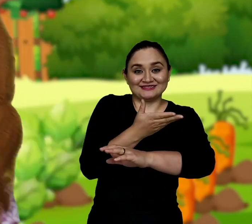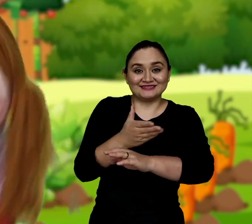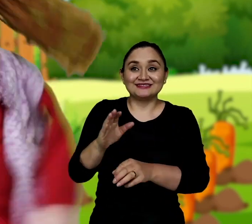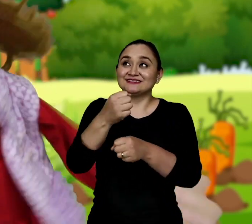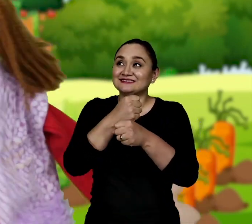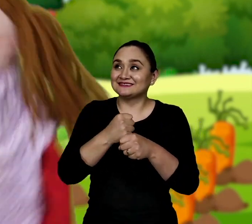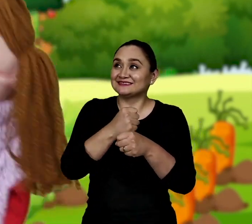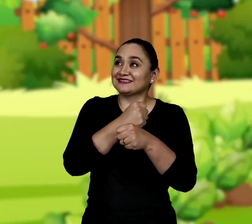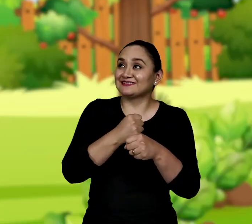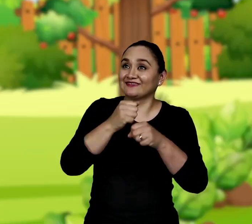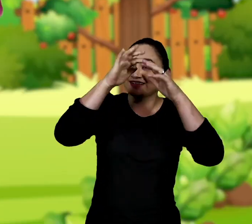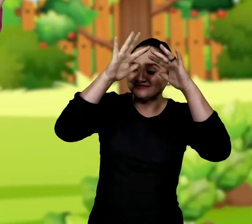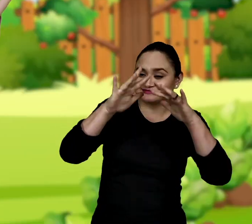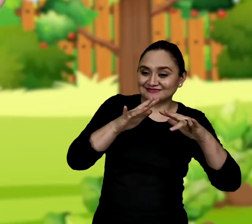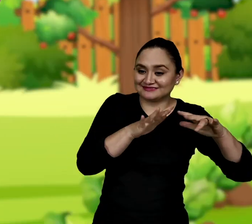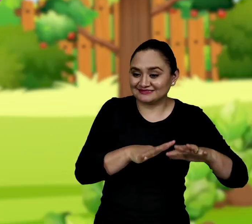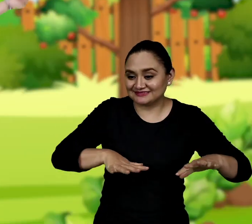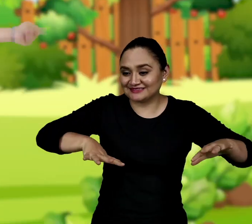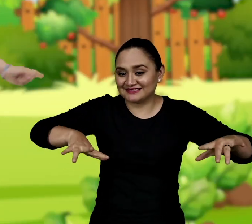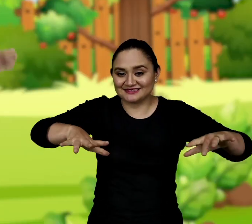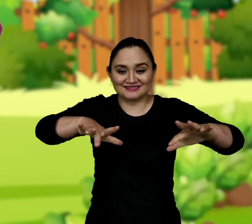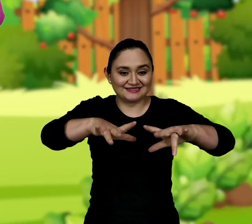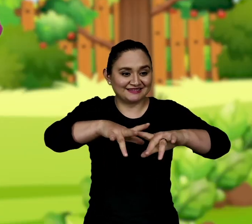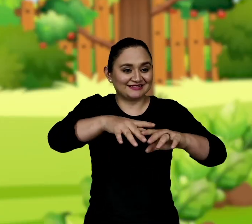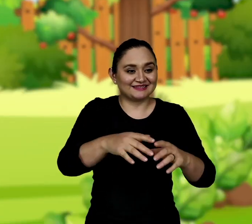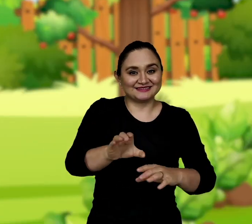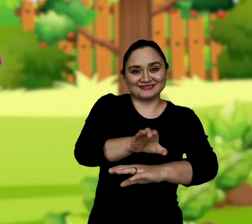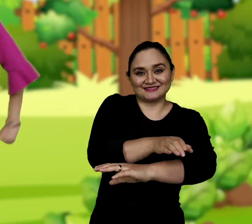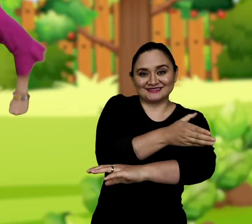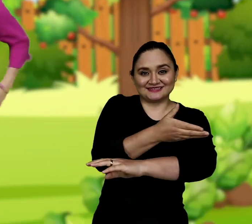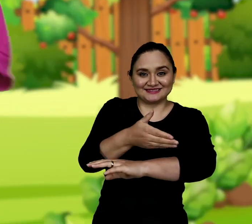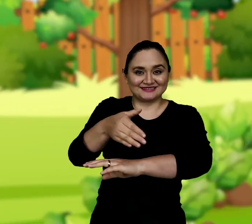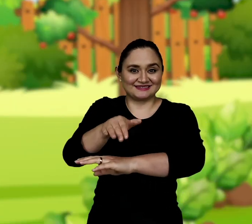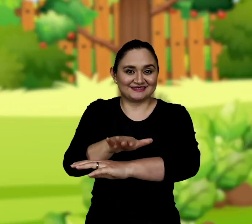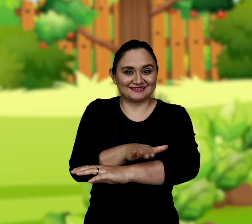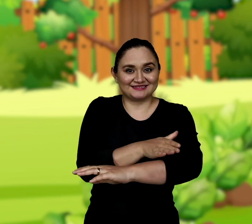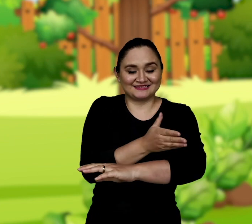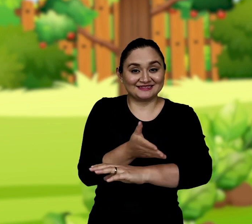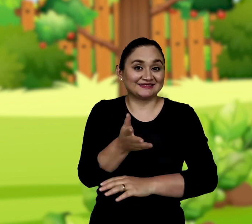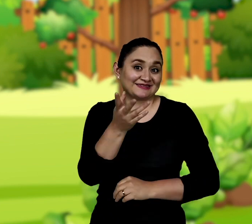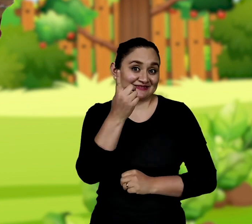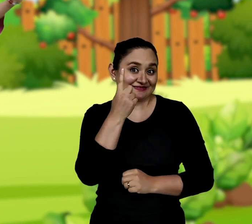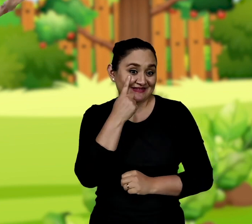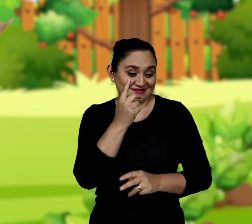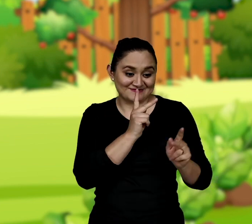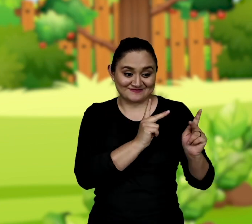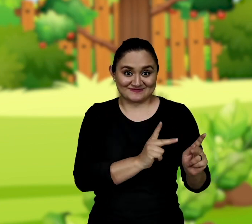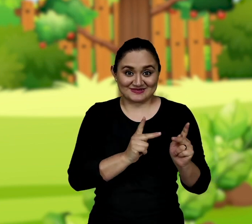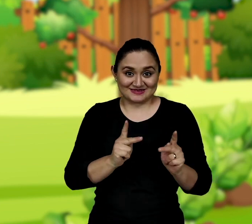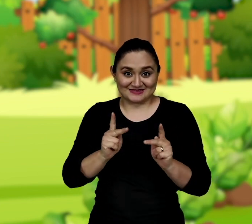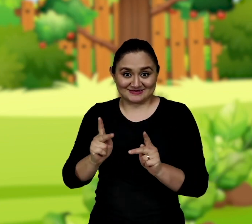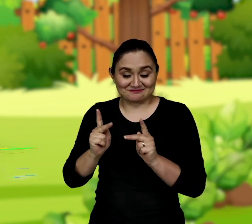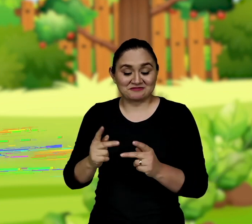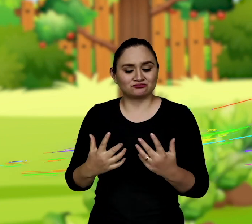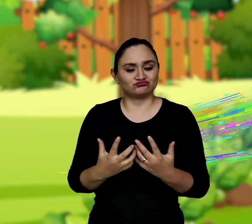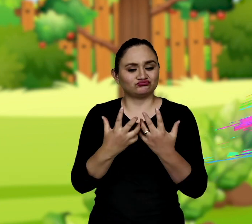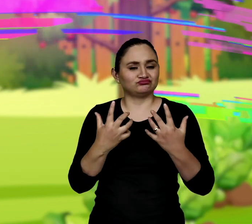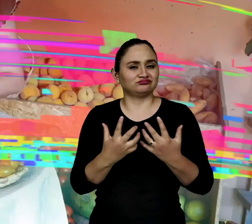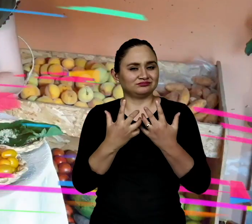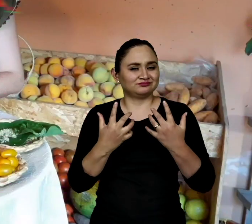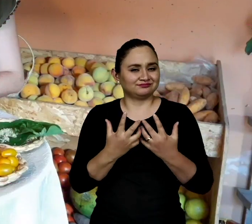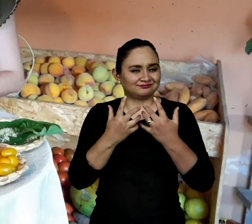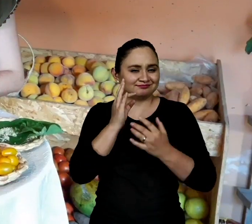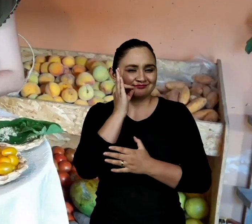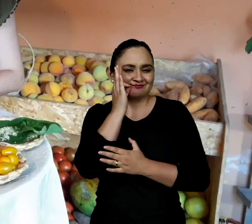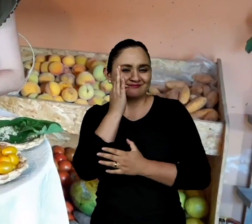el campo. Veamos la preparación de una receta saludable con productos del huerto agroecológico.